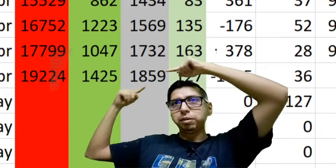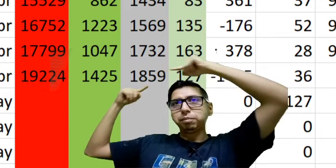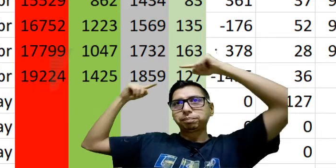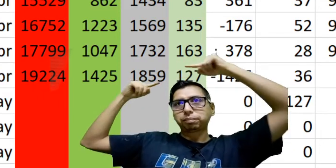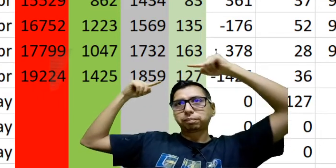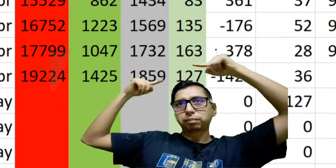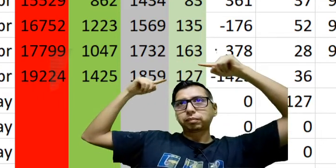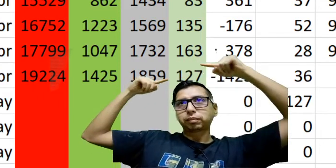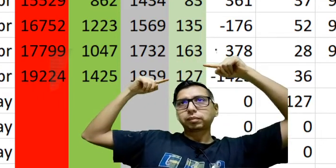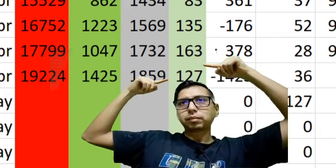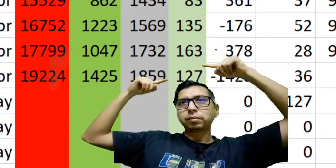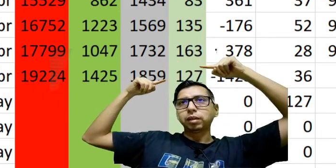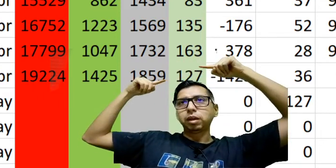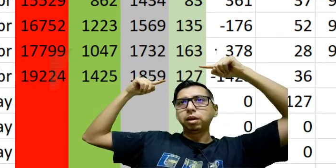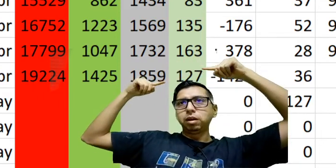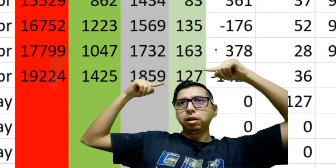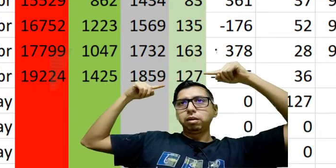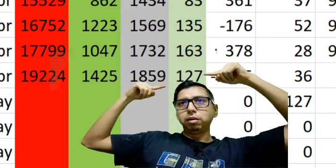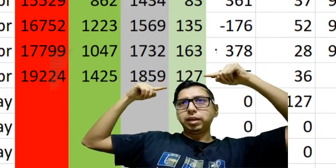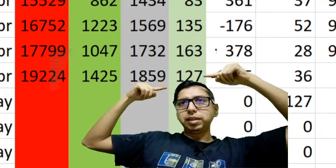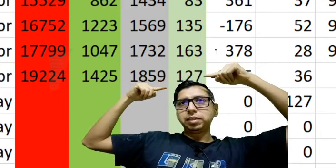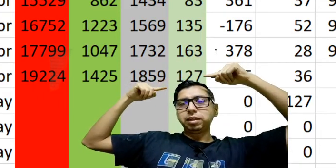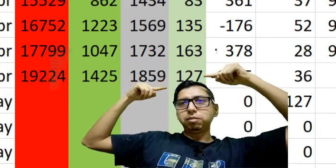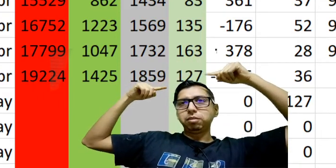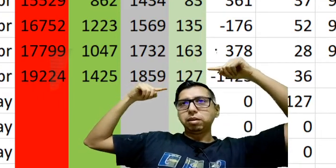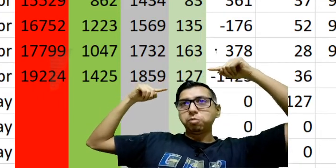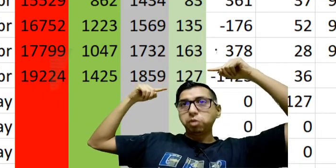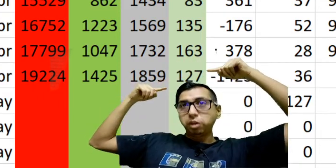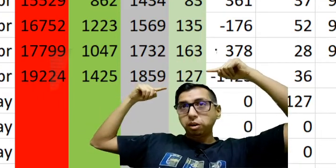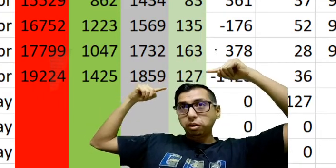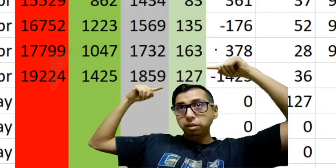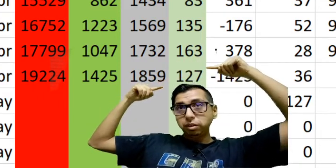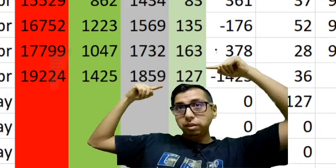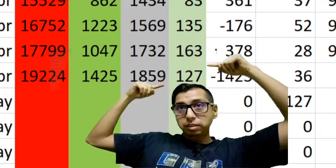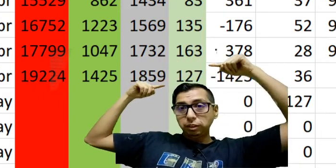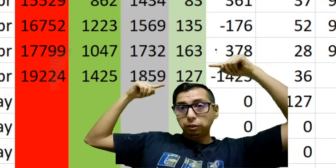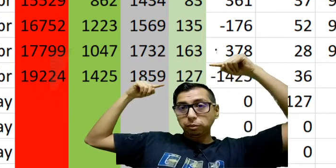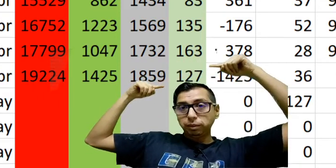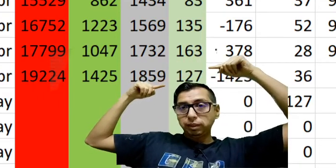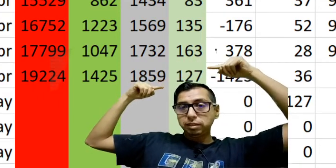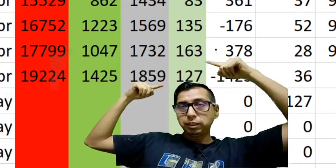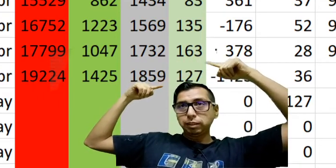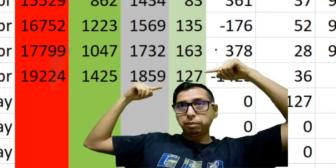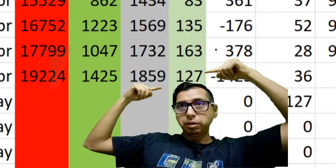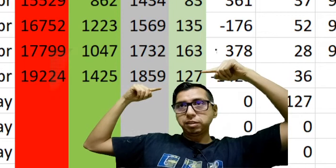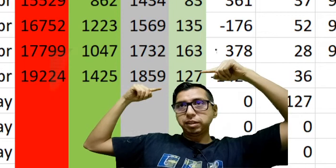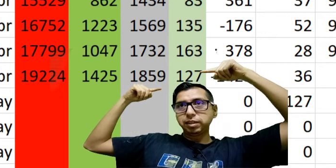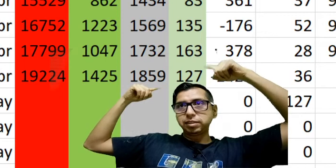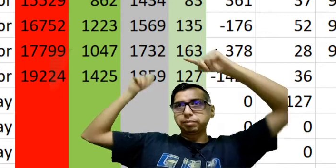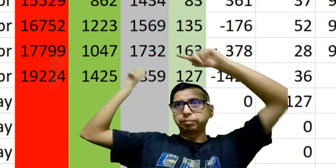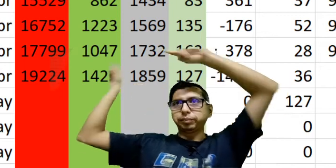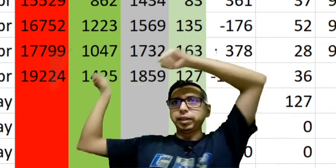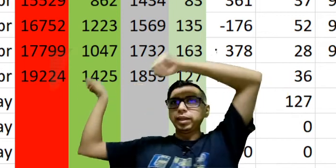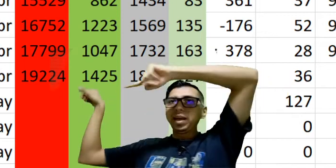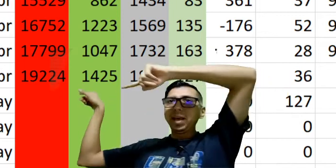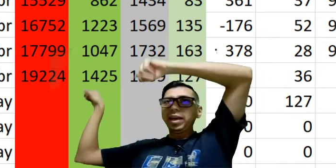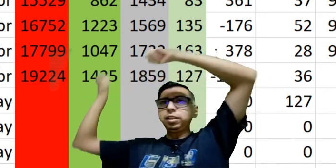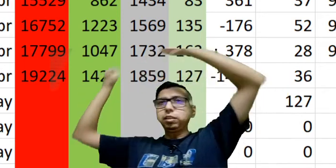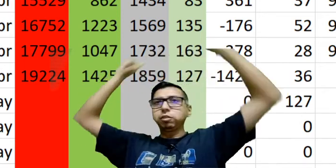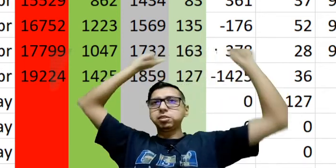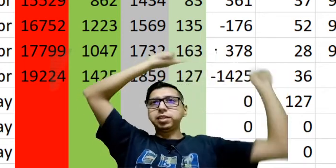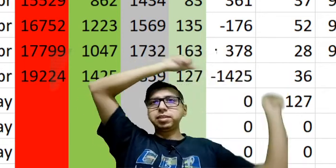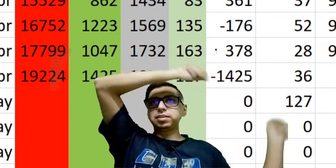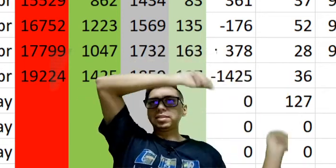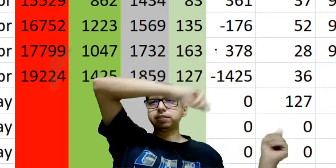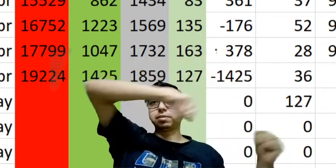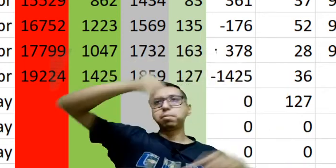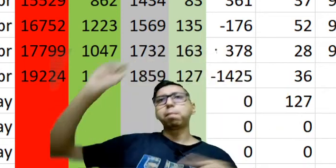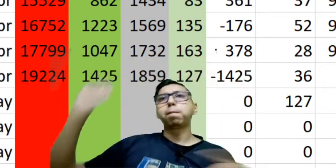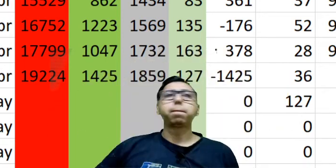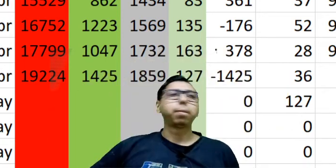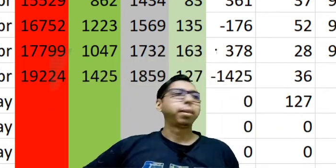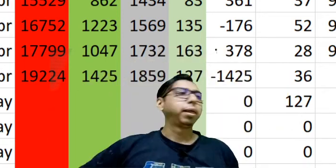1.859, lo que hace que murieron hoy 127 personas.